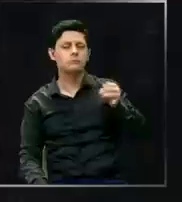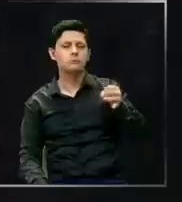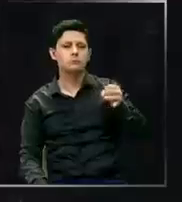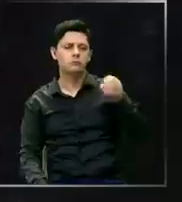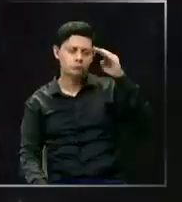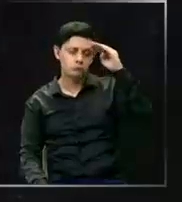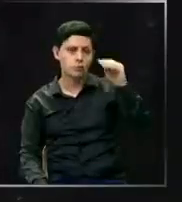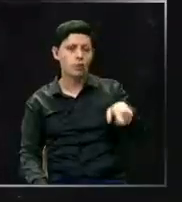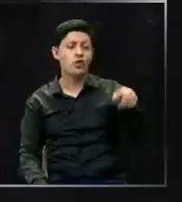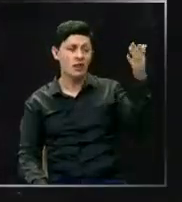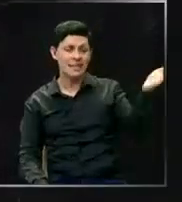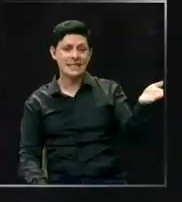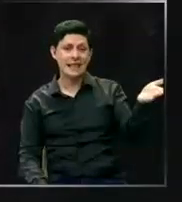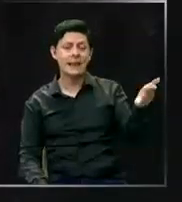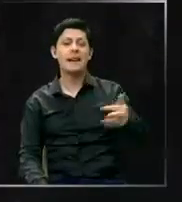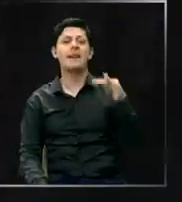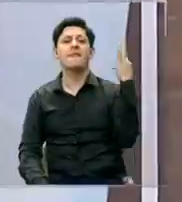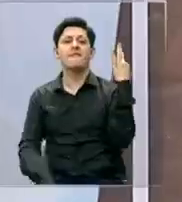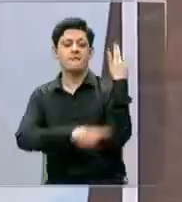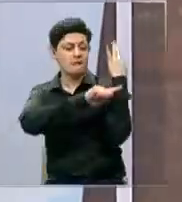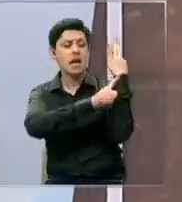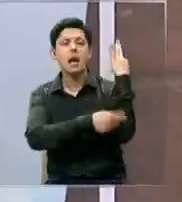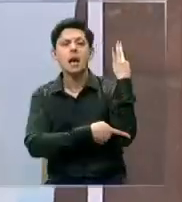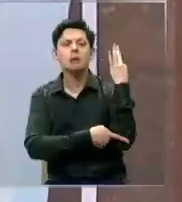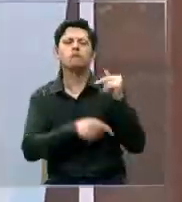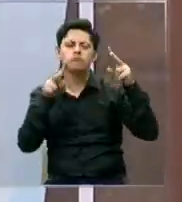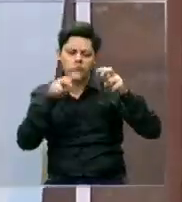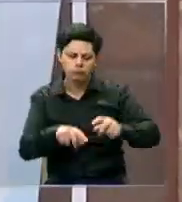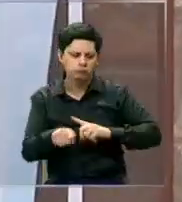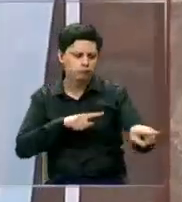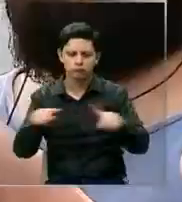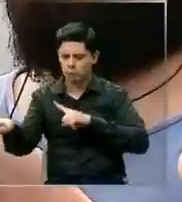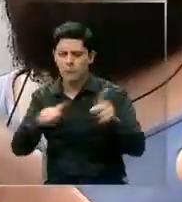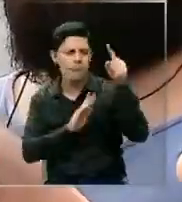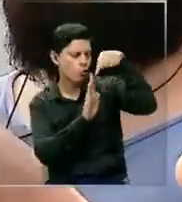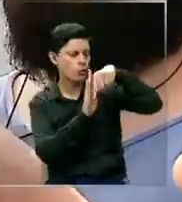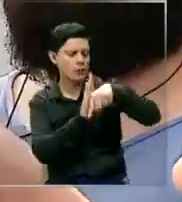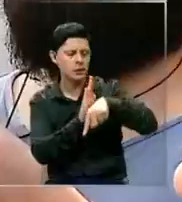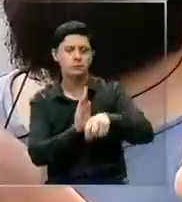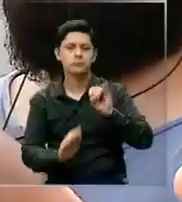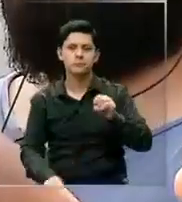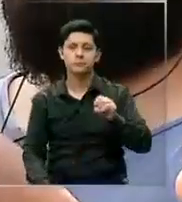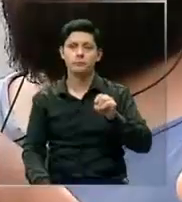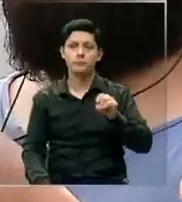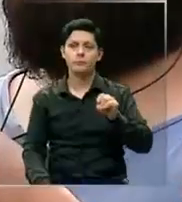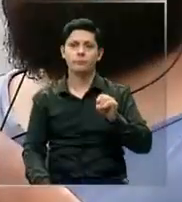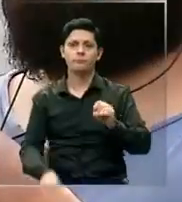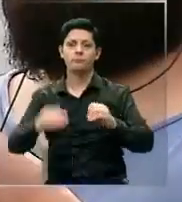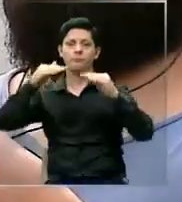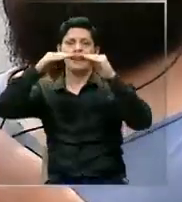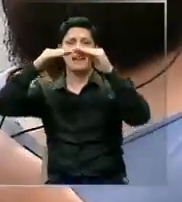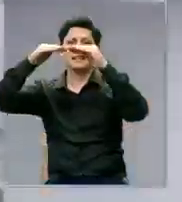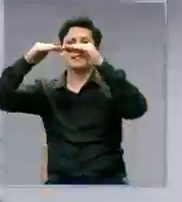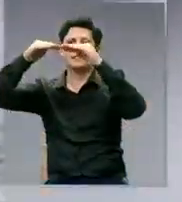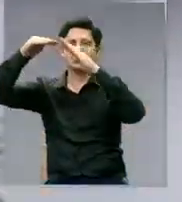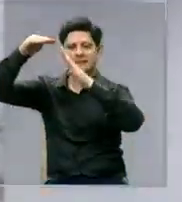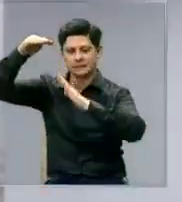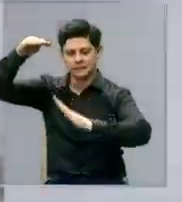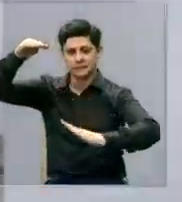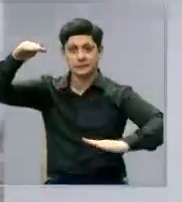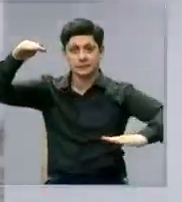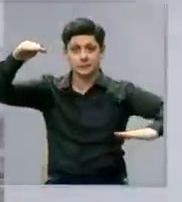con este fiscal exclusivo quizá las diligencias van a ser más profundas. Y puntualmente en un sector de acantilados de